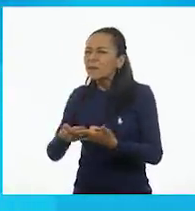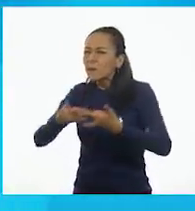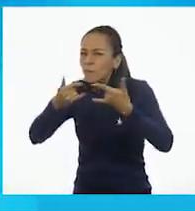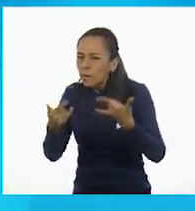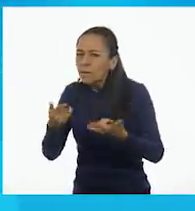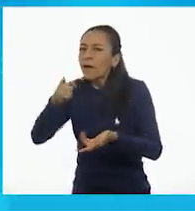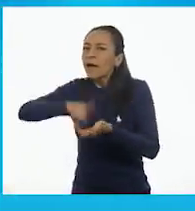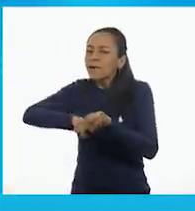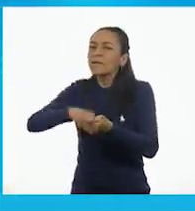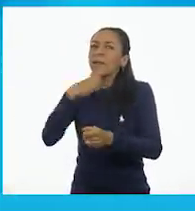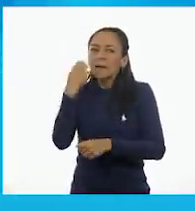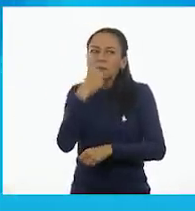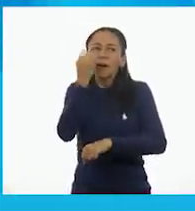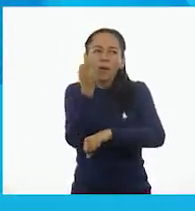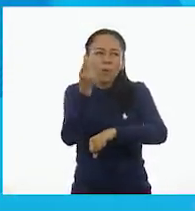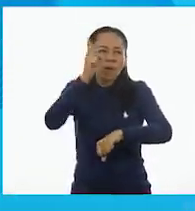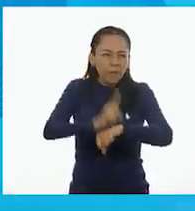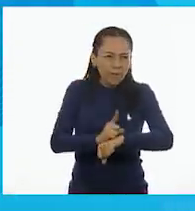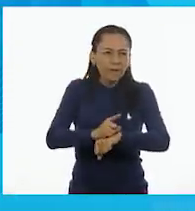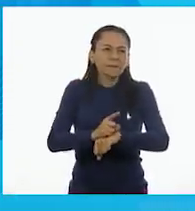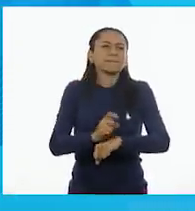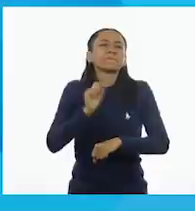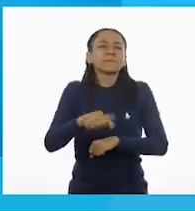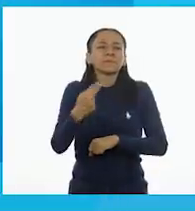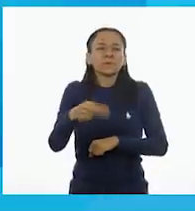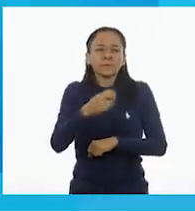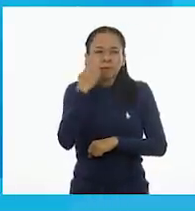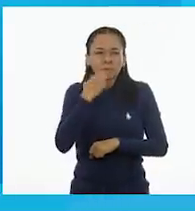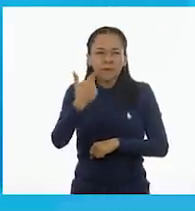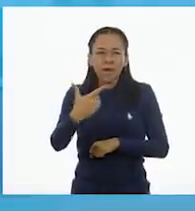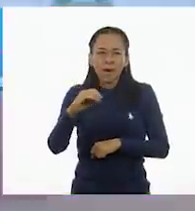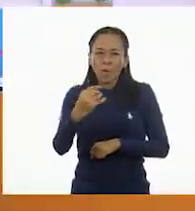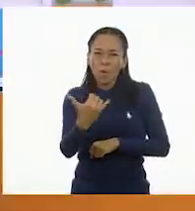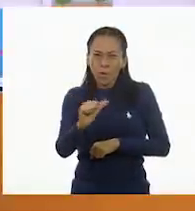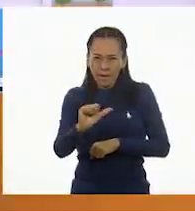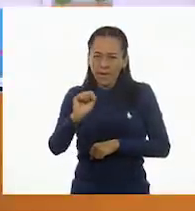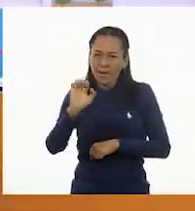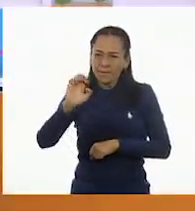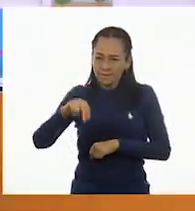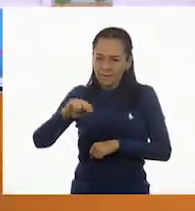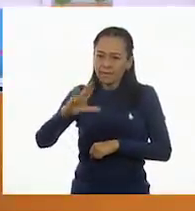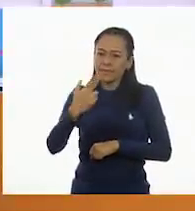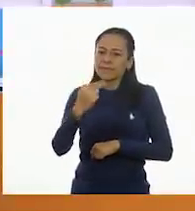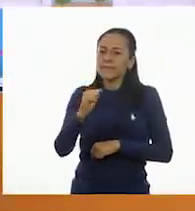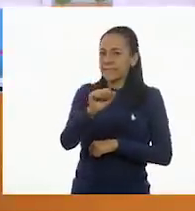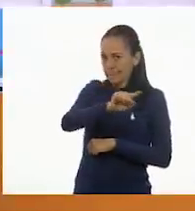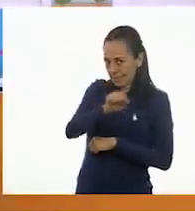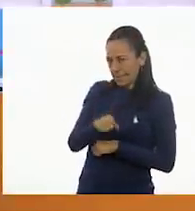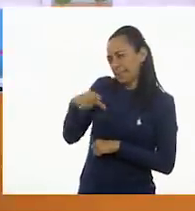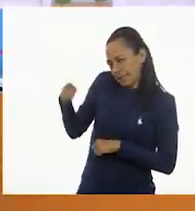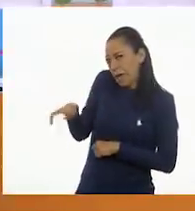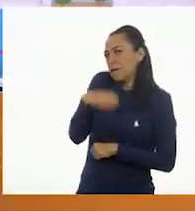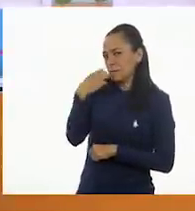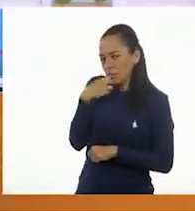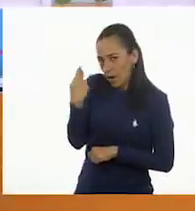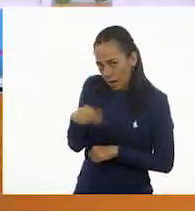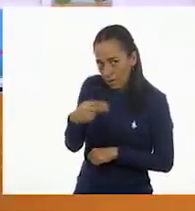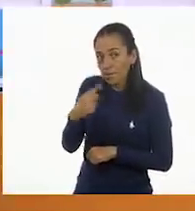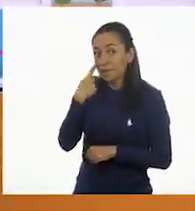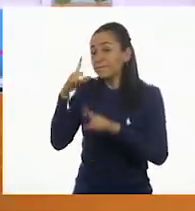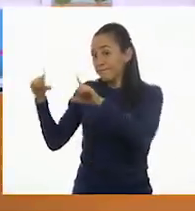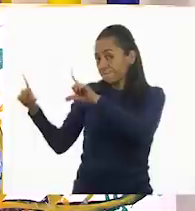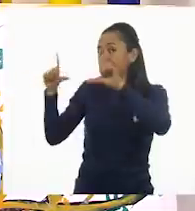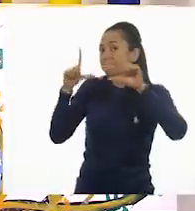Goya Sánchez. Vamos a ver de qué se trata nuestra primer lámina. Panchito, ¿qué te parece? Pues